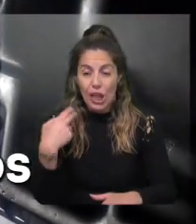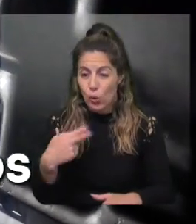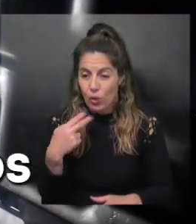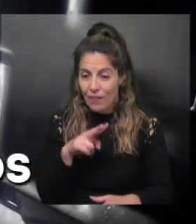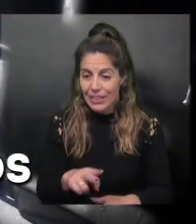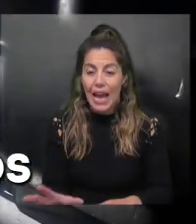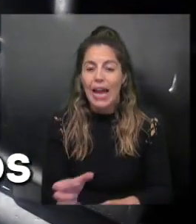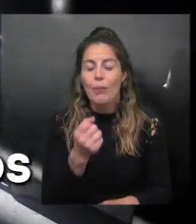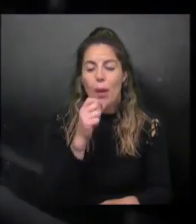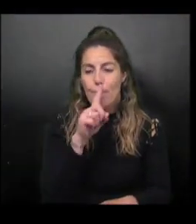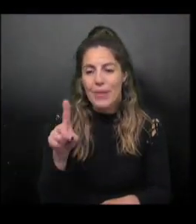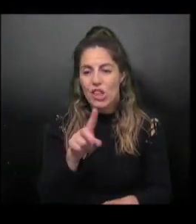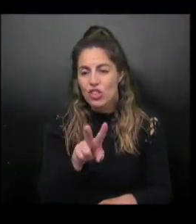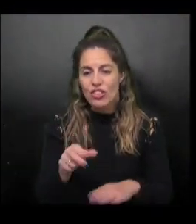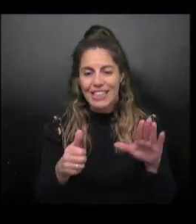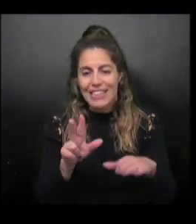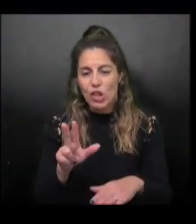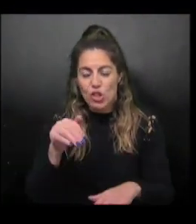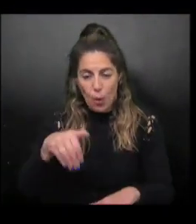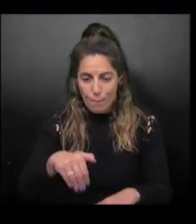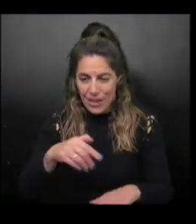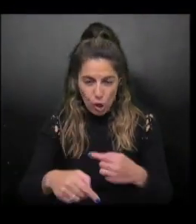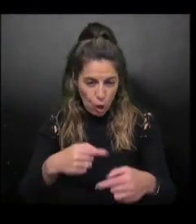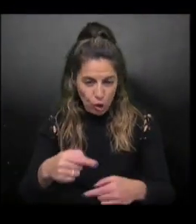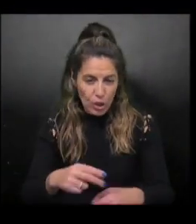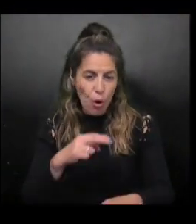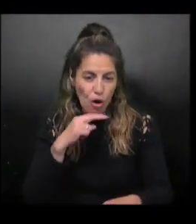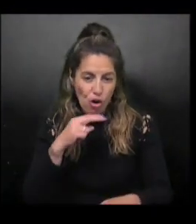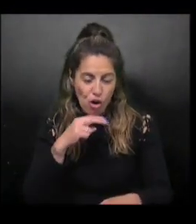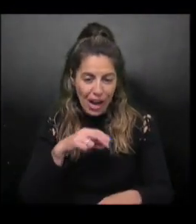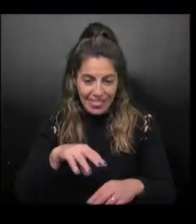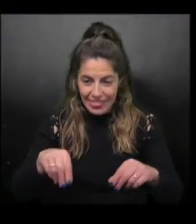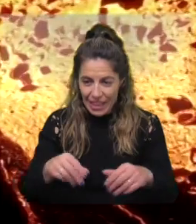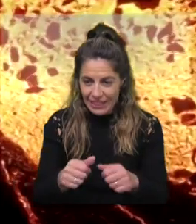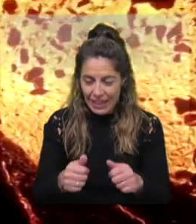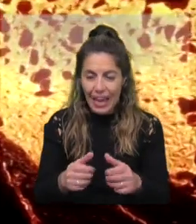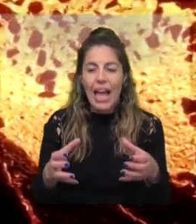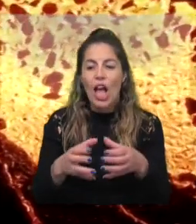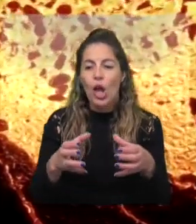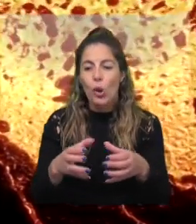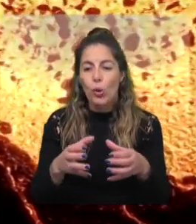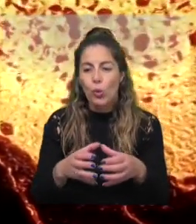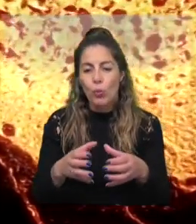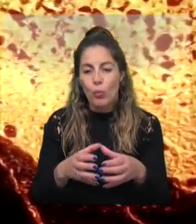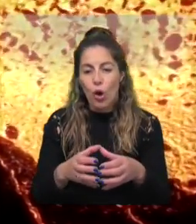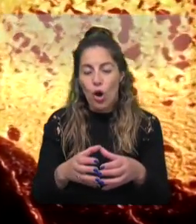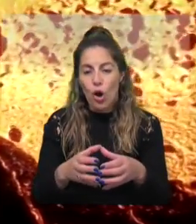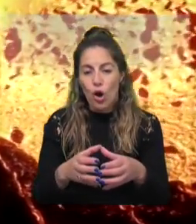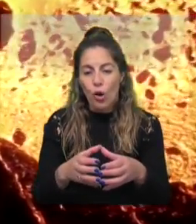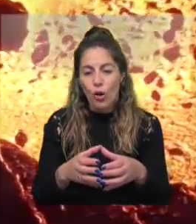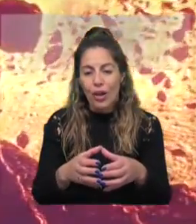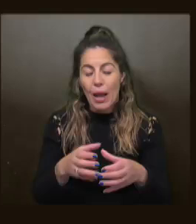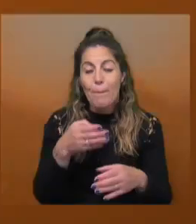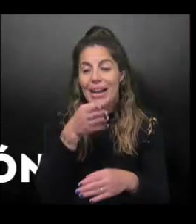recuperación de 1.268 metros casi continuos de roca del manto terrestre. La expedición del buque científico Hoides, de la